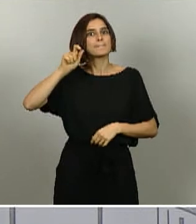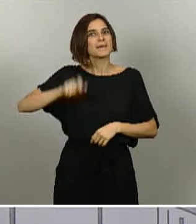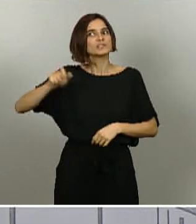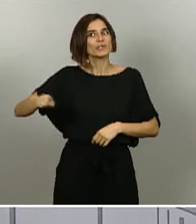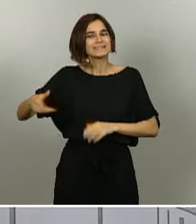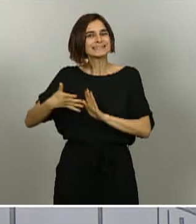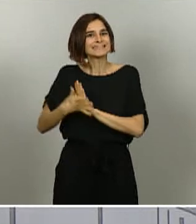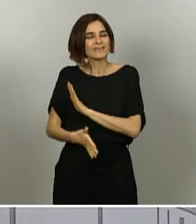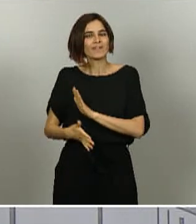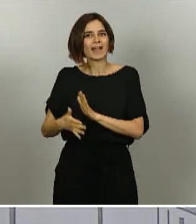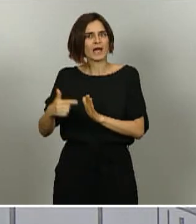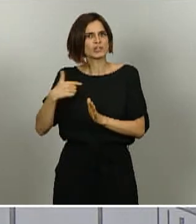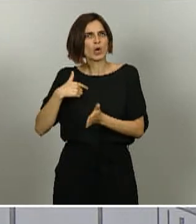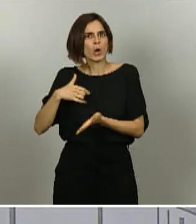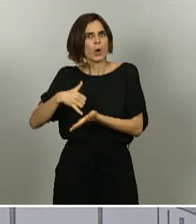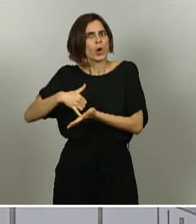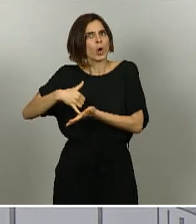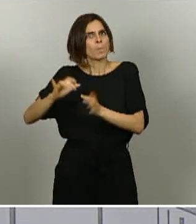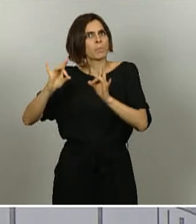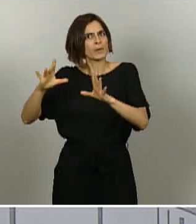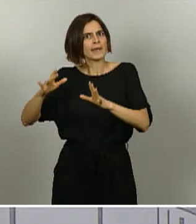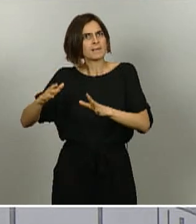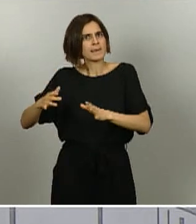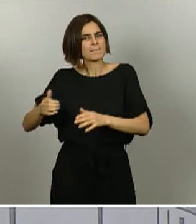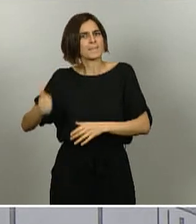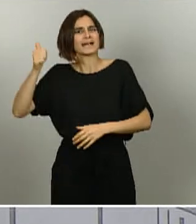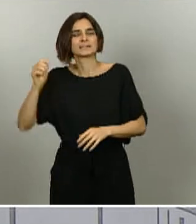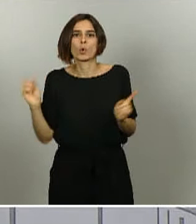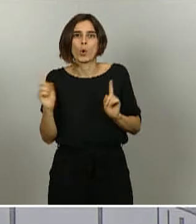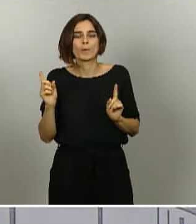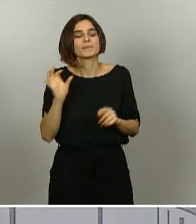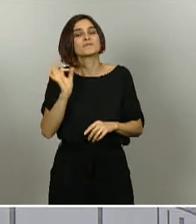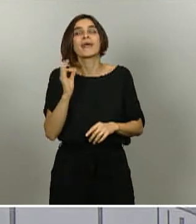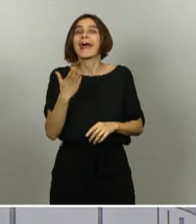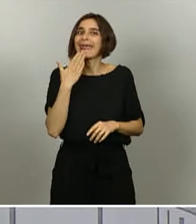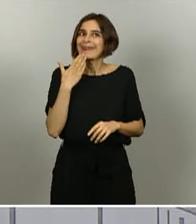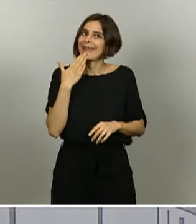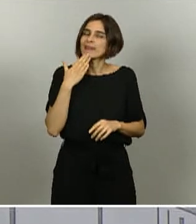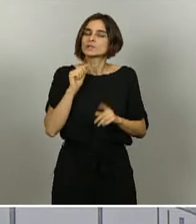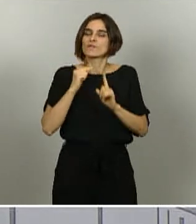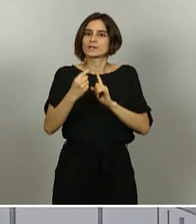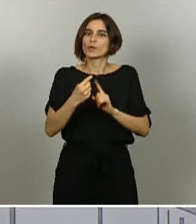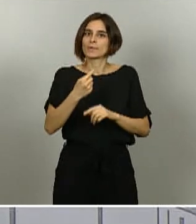un factor, pero hay personas que están con una salud estupenda a edades muy avanzadas.